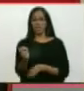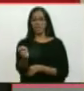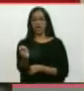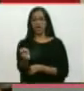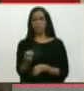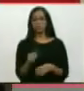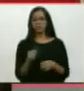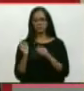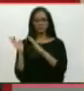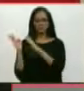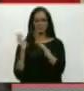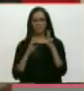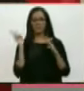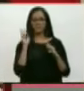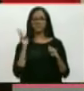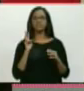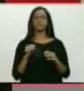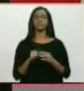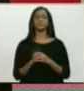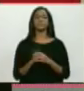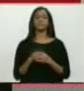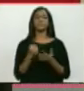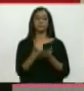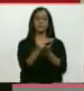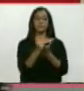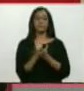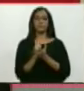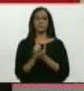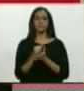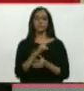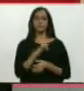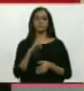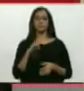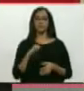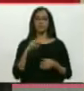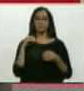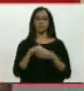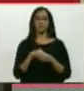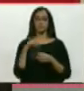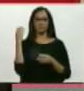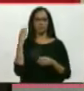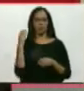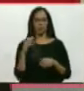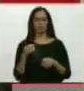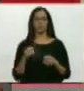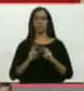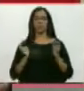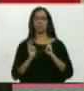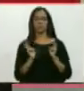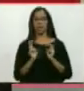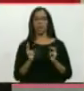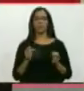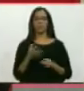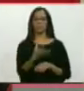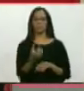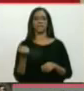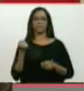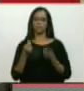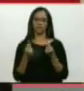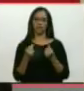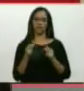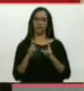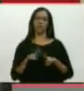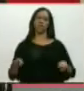tema de la migración venezolana para beneficios personales dentro de Colombia, para un tema incluso de quitarle dinero a Naciones